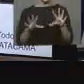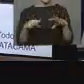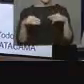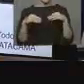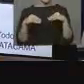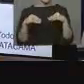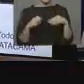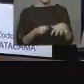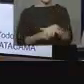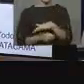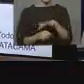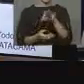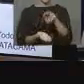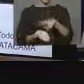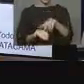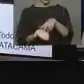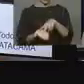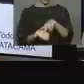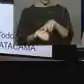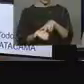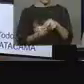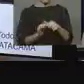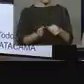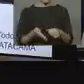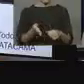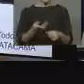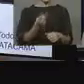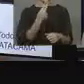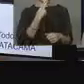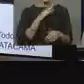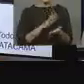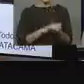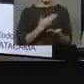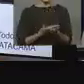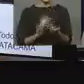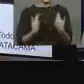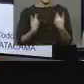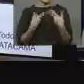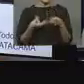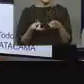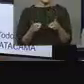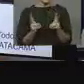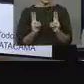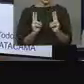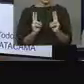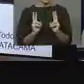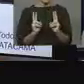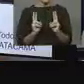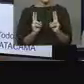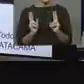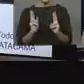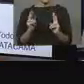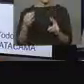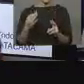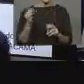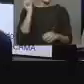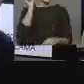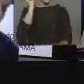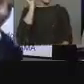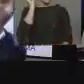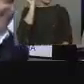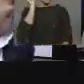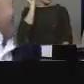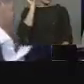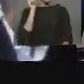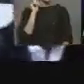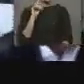cargo de situaciones reales y recurrentes donde la vida, la salud, los derechos y, en definitiva, las dignidades de las mujeres se